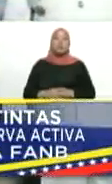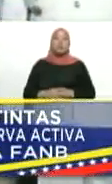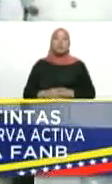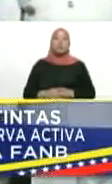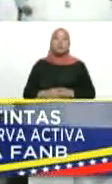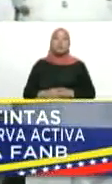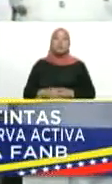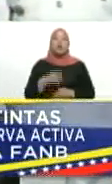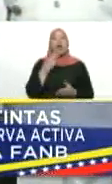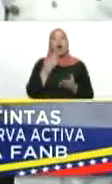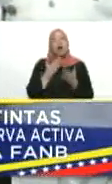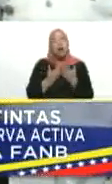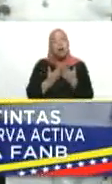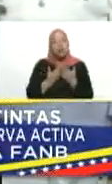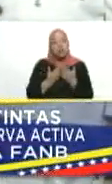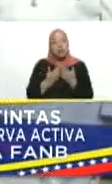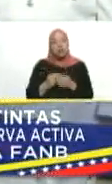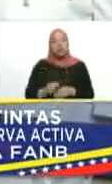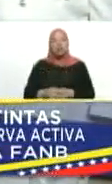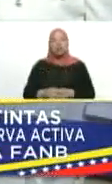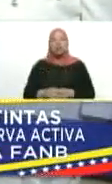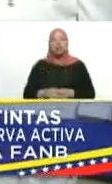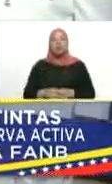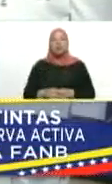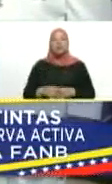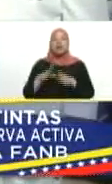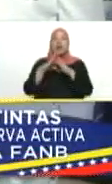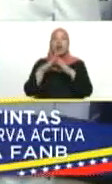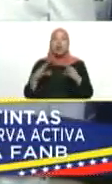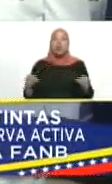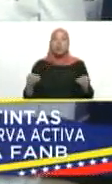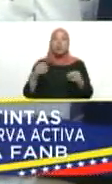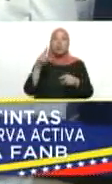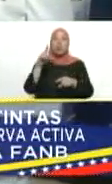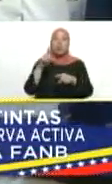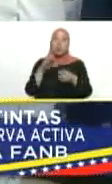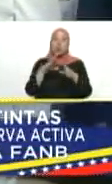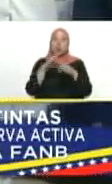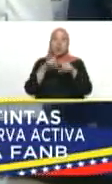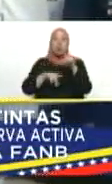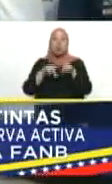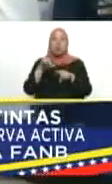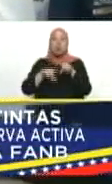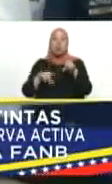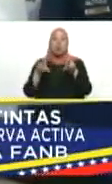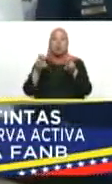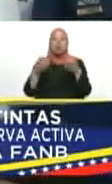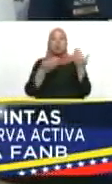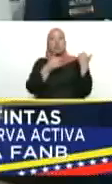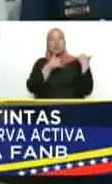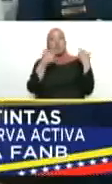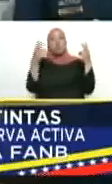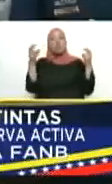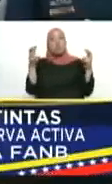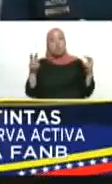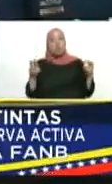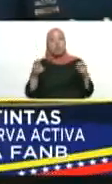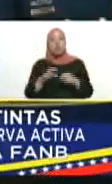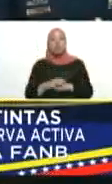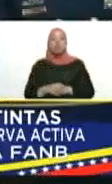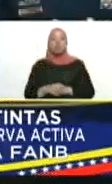Le doy las gracias a todos los que entregan sus comandos y nuevas responsabilidades